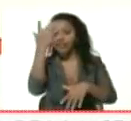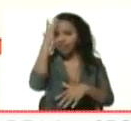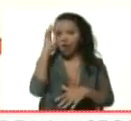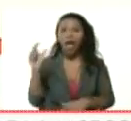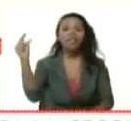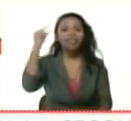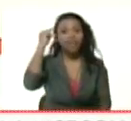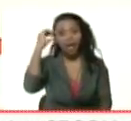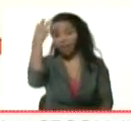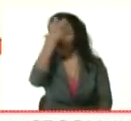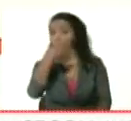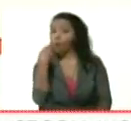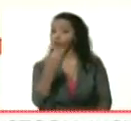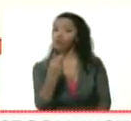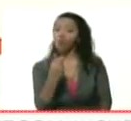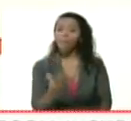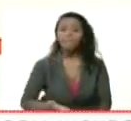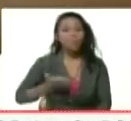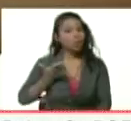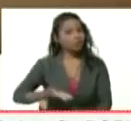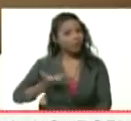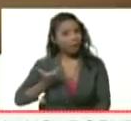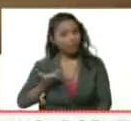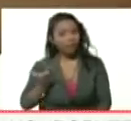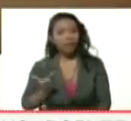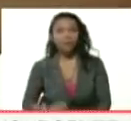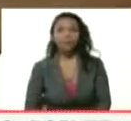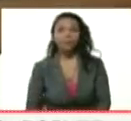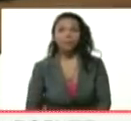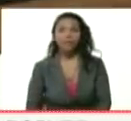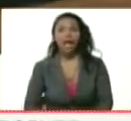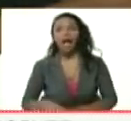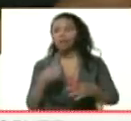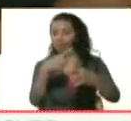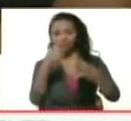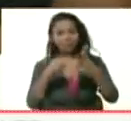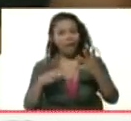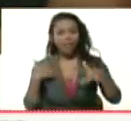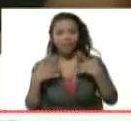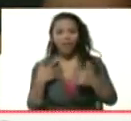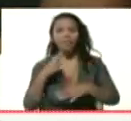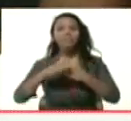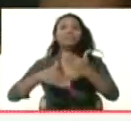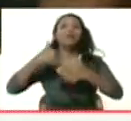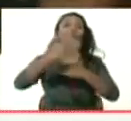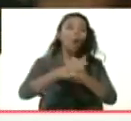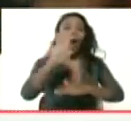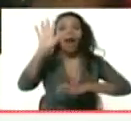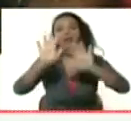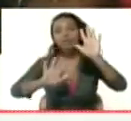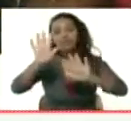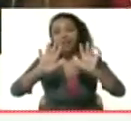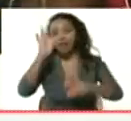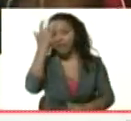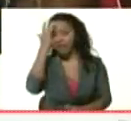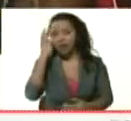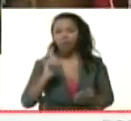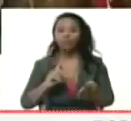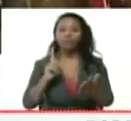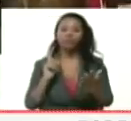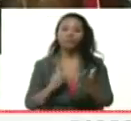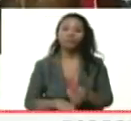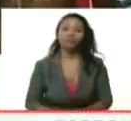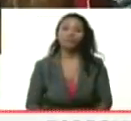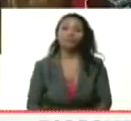de Nuestra Juventud. Una serie de actividades, pero luego tenemos el 15 de febrero, que es